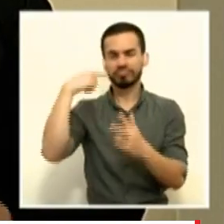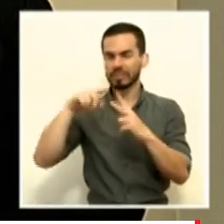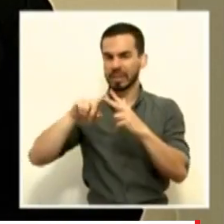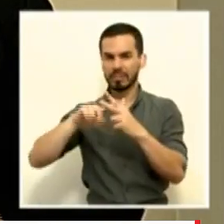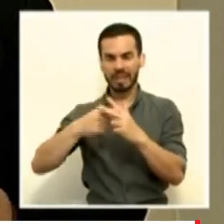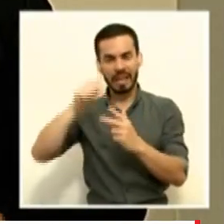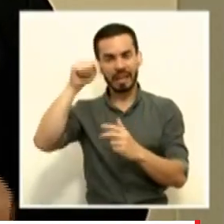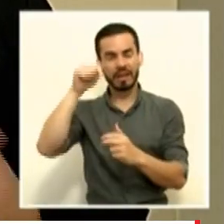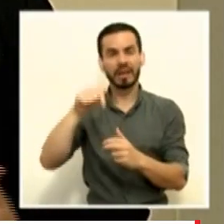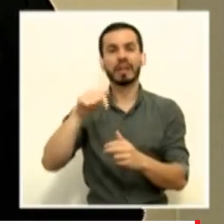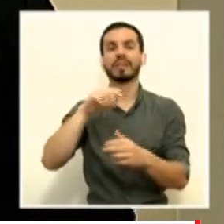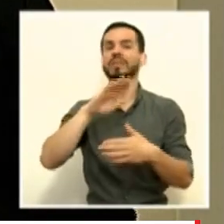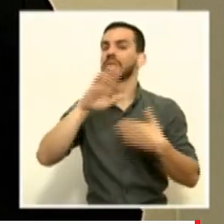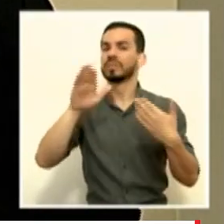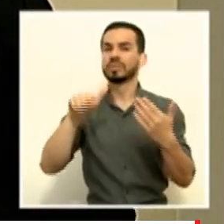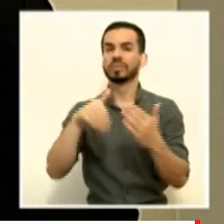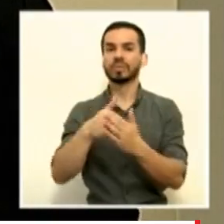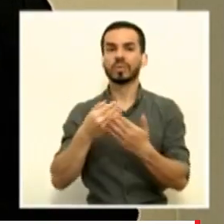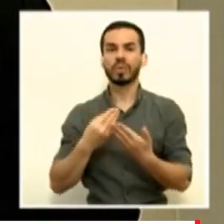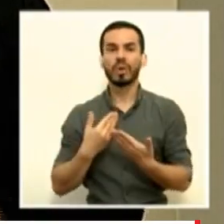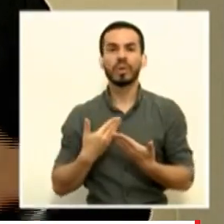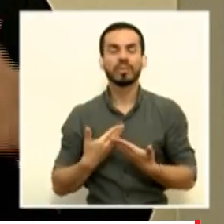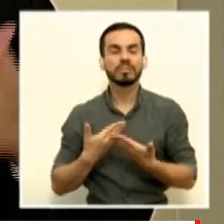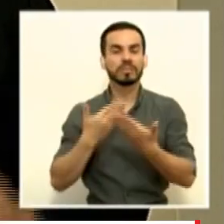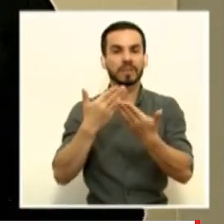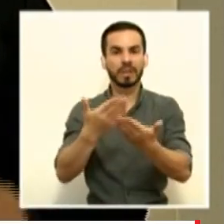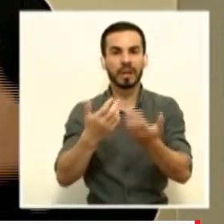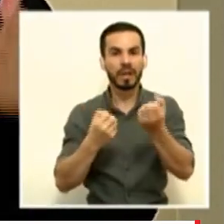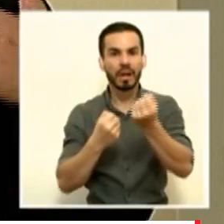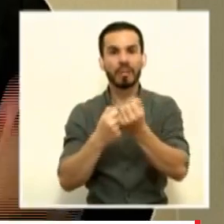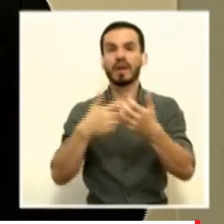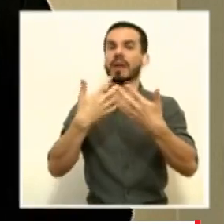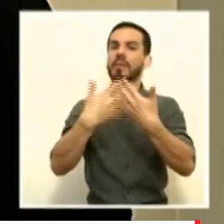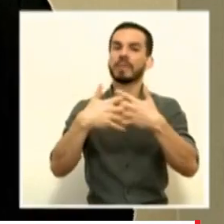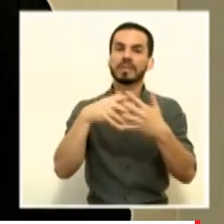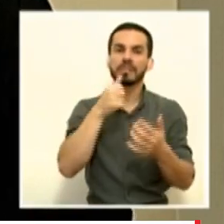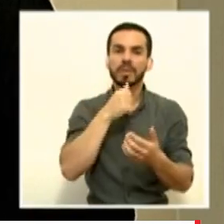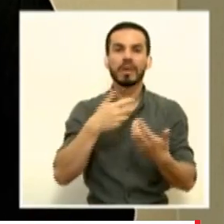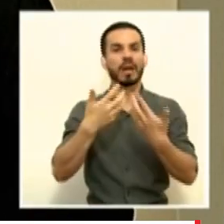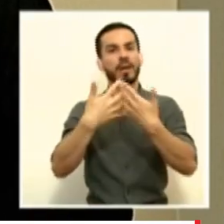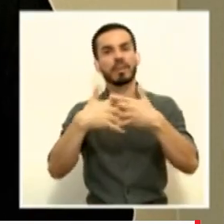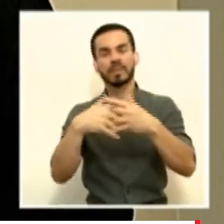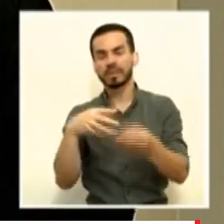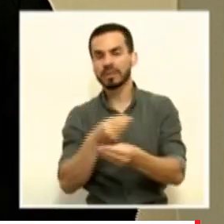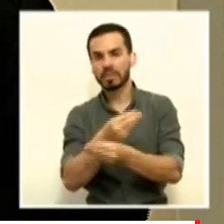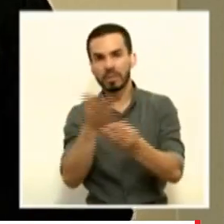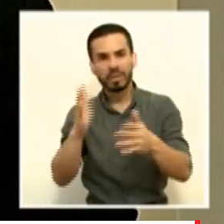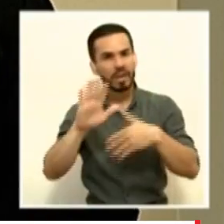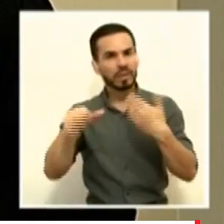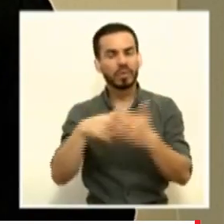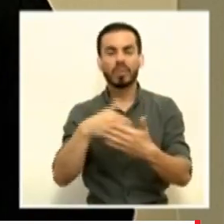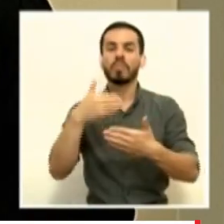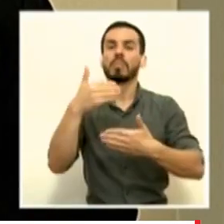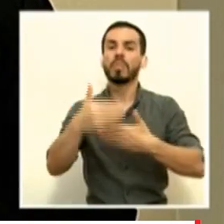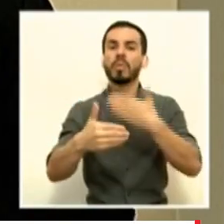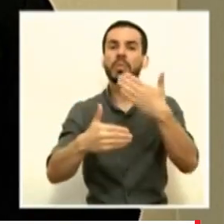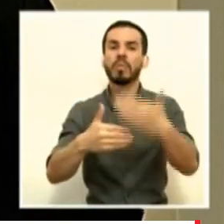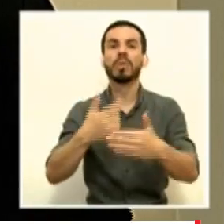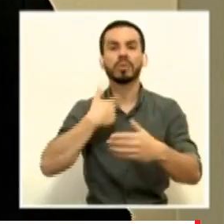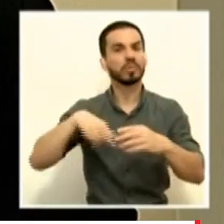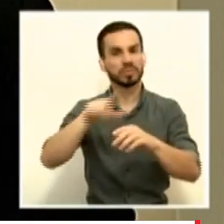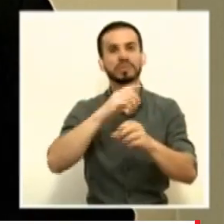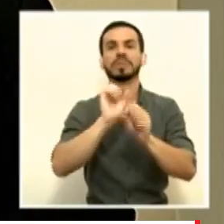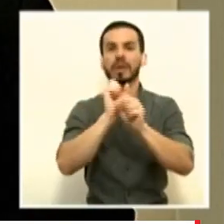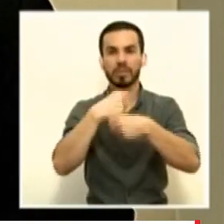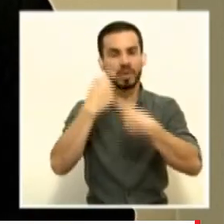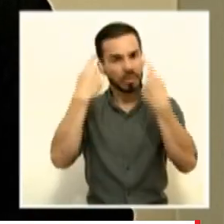principio, esto es algo en lo que todos tenemos que poner de nuestra parte, empresa privada, empresa pública, y poco a poco lo estamos